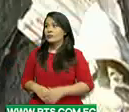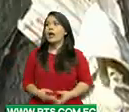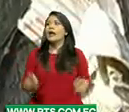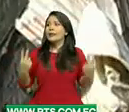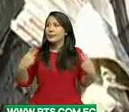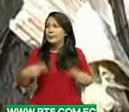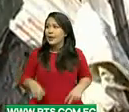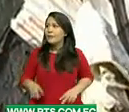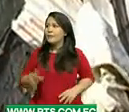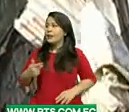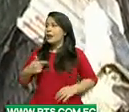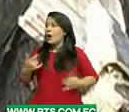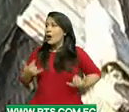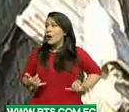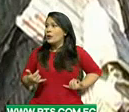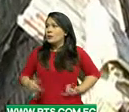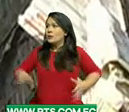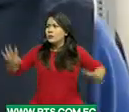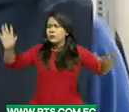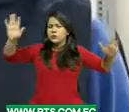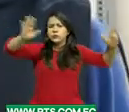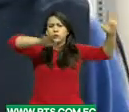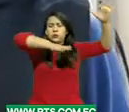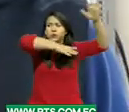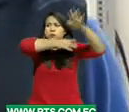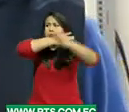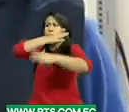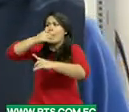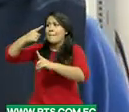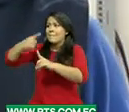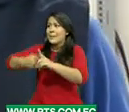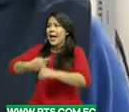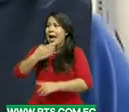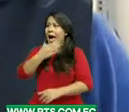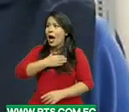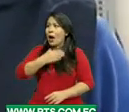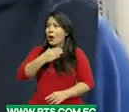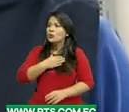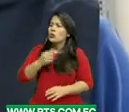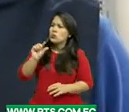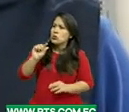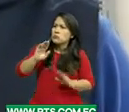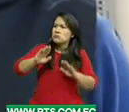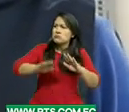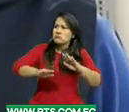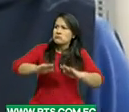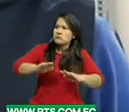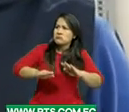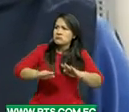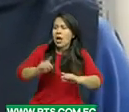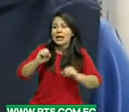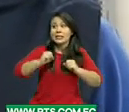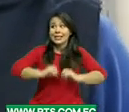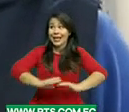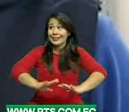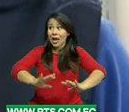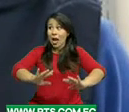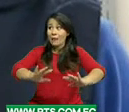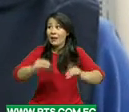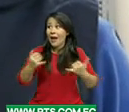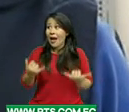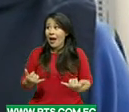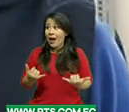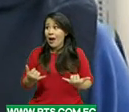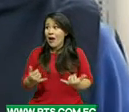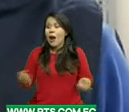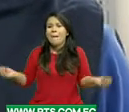también fueron blanco de la ira del clima. El mes de agosto igualmente fueron totalmente irregular. En tanto, el mes de septiembre se caracteriza